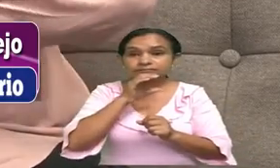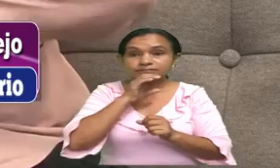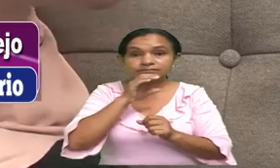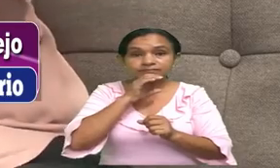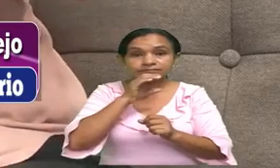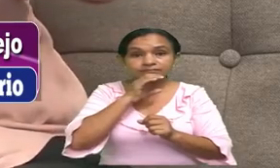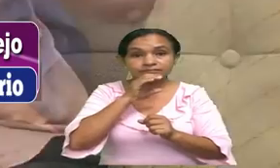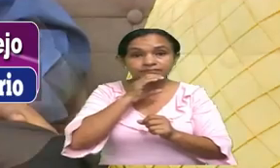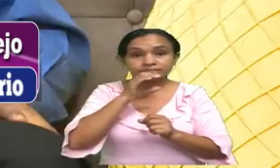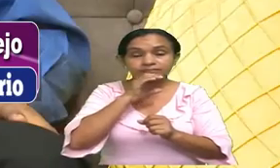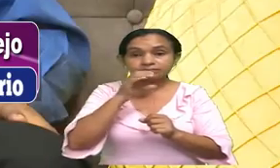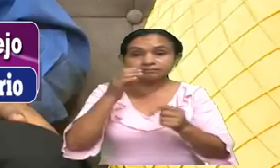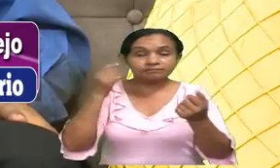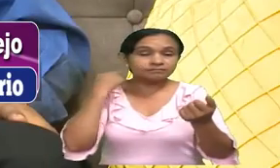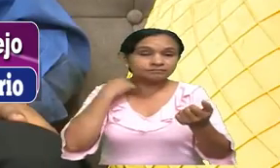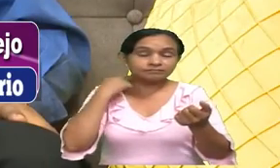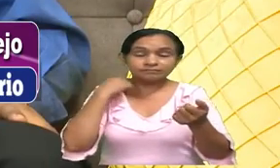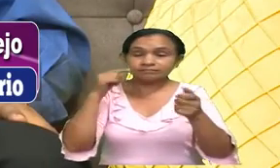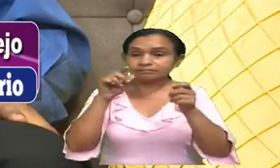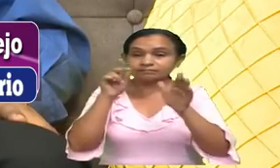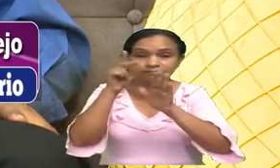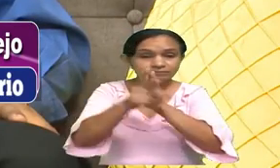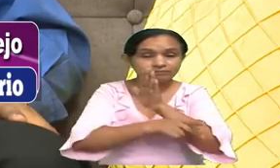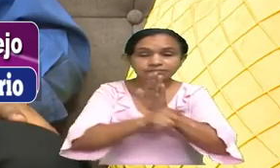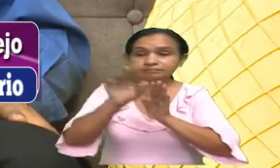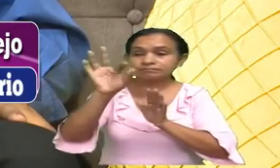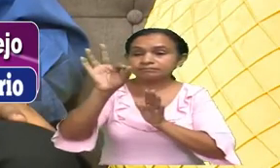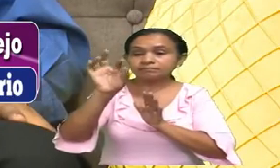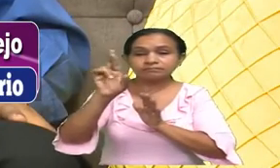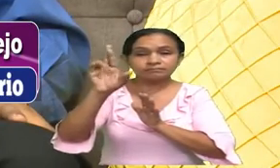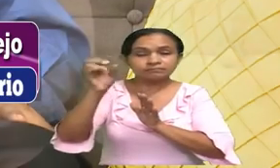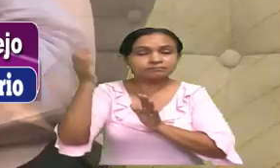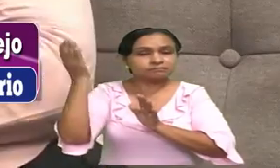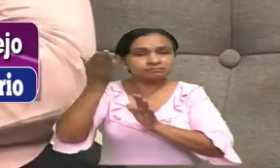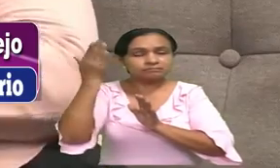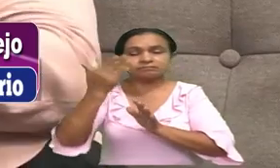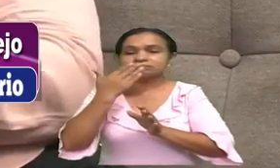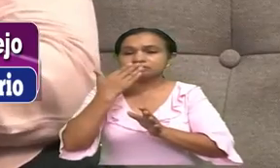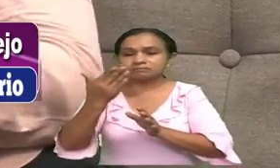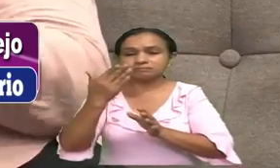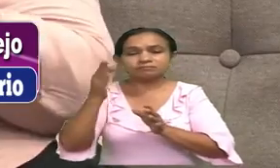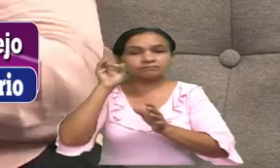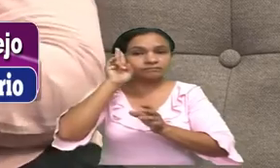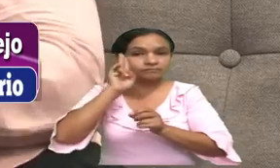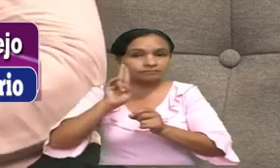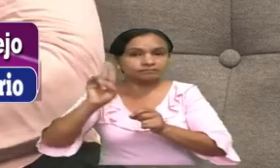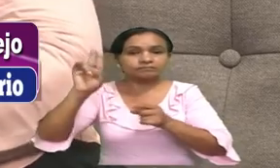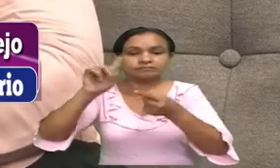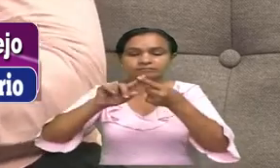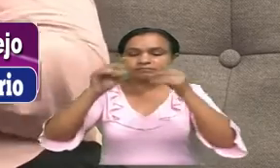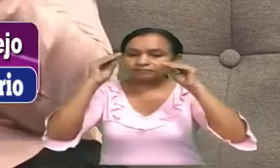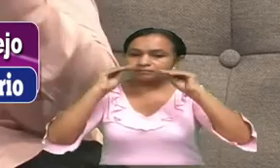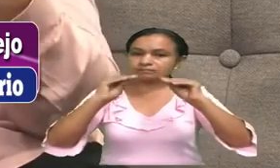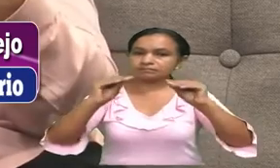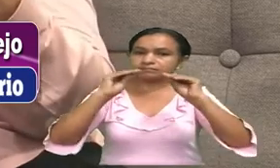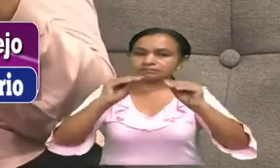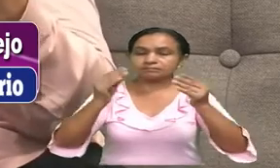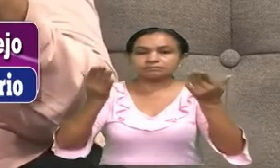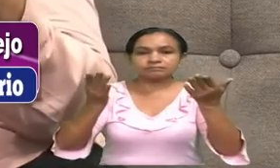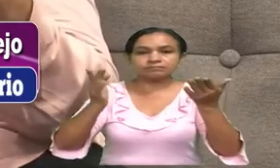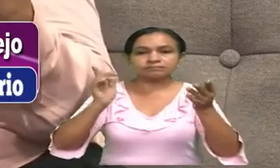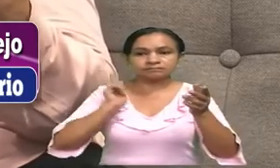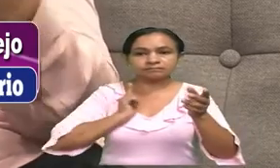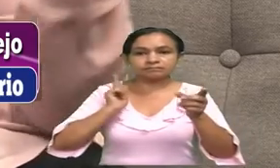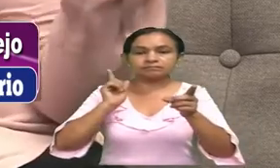está en cualquier parte del mundo, en cualquier foro, pero que tiene mucha calidad. Sus universidades, su educación. Entonces, nosotros tenemos